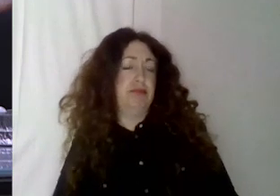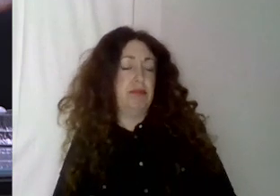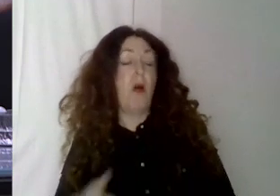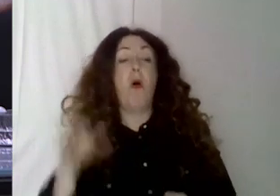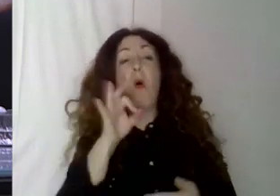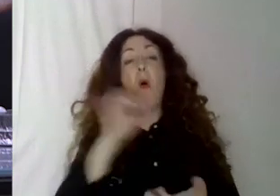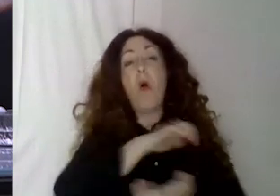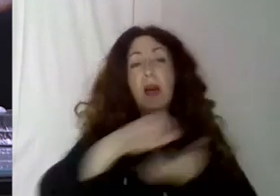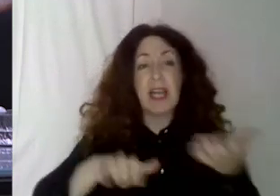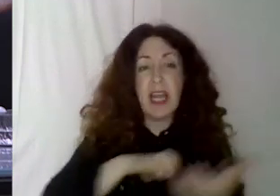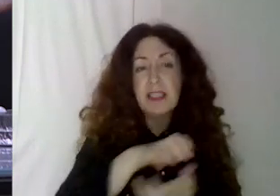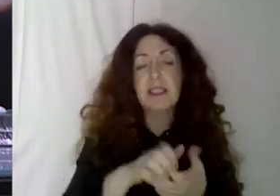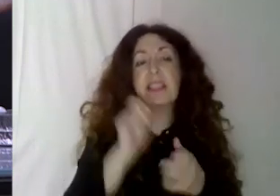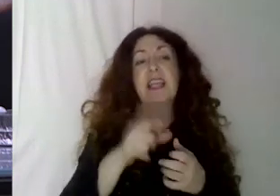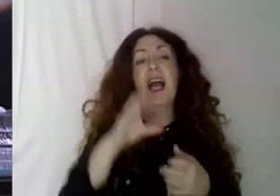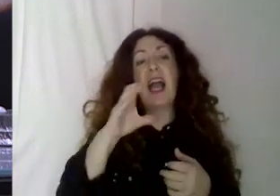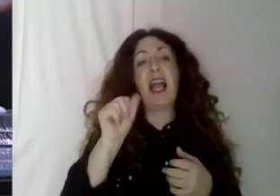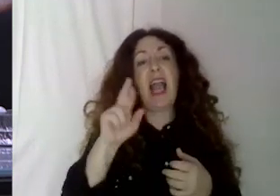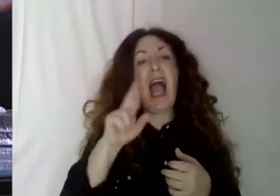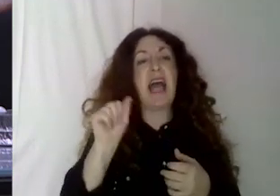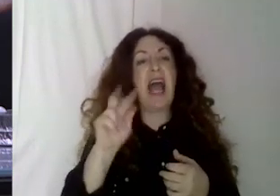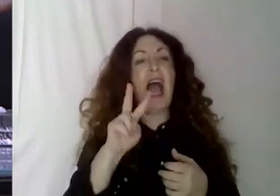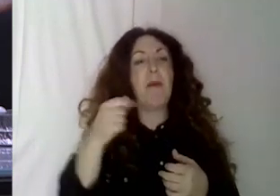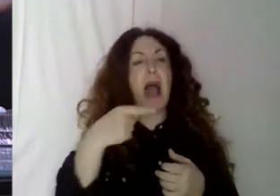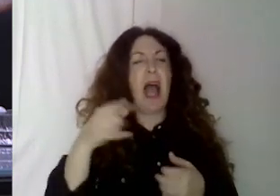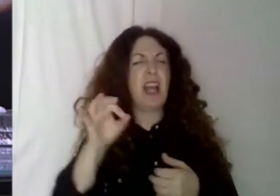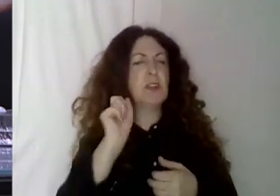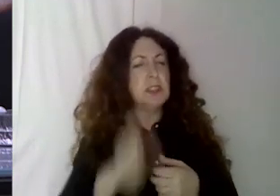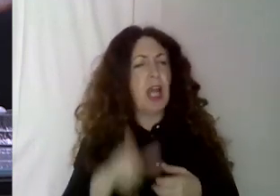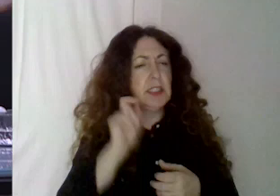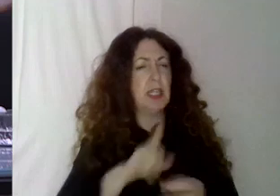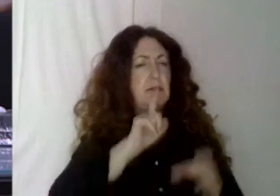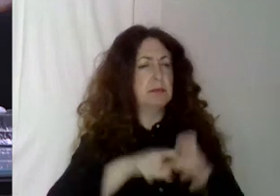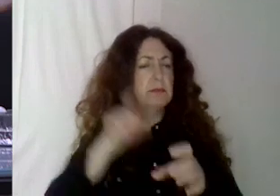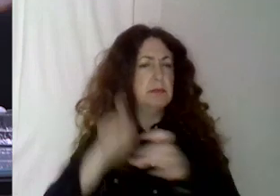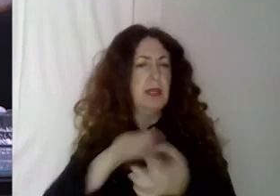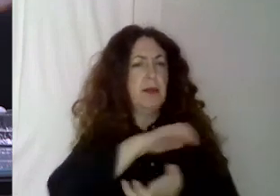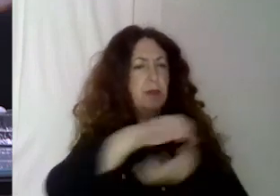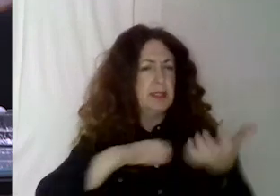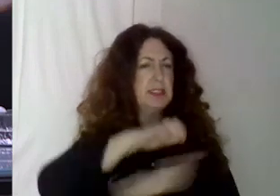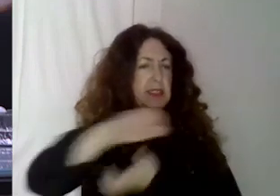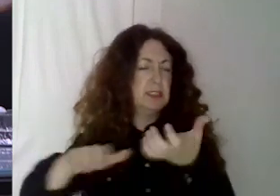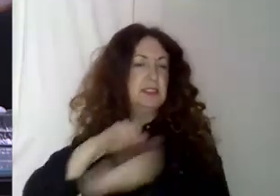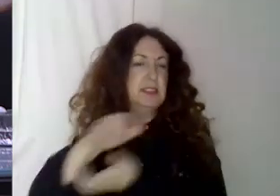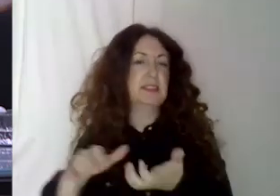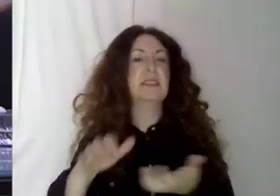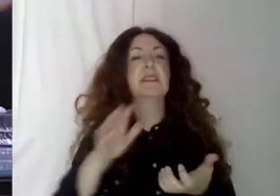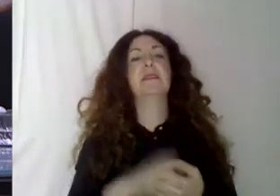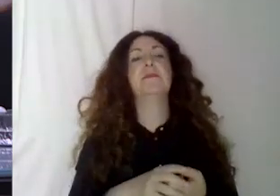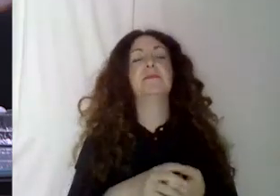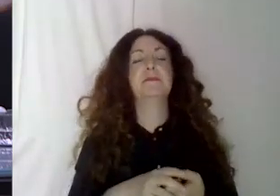saber lo que estaba pasando? Y no estamos leyéndoles a ellos desde nosotros, al principio, como decía, desde un espejo en el que nos estamos